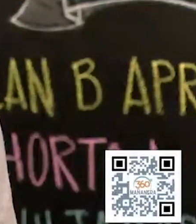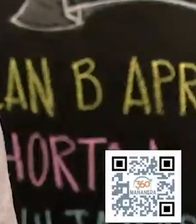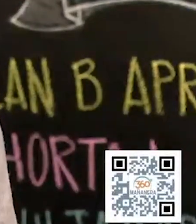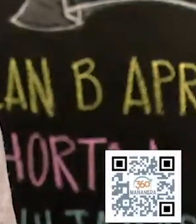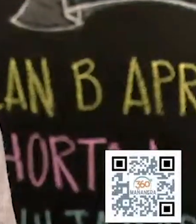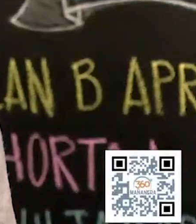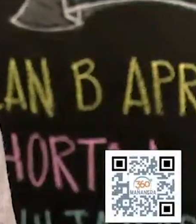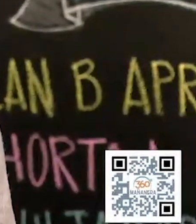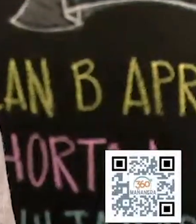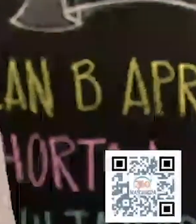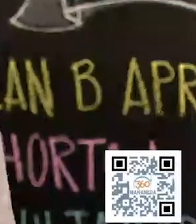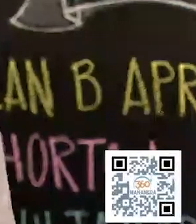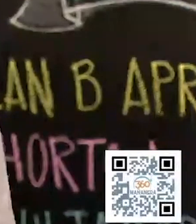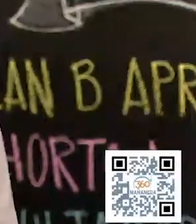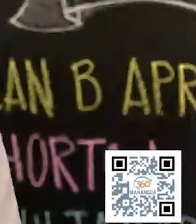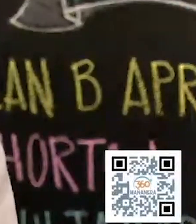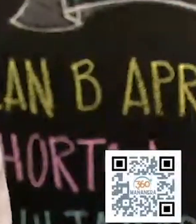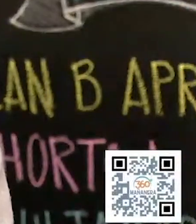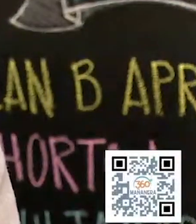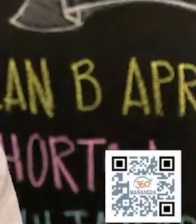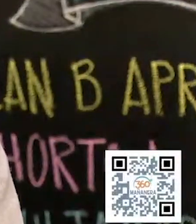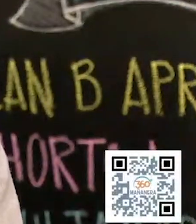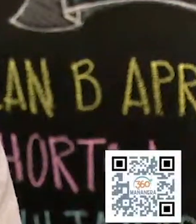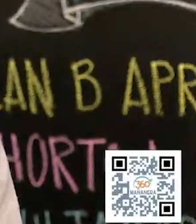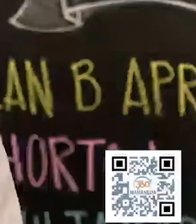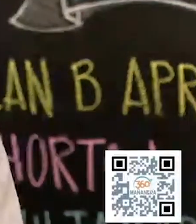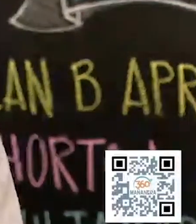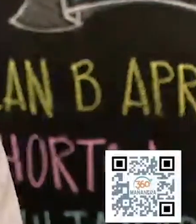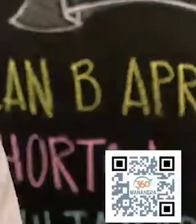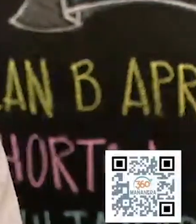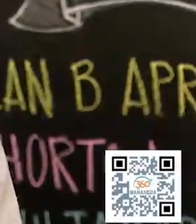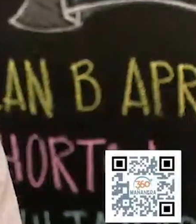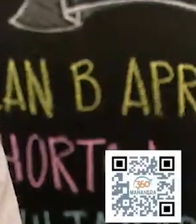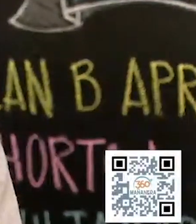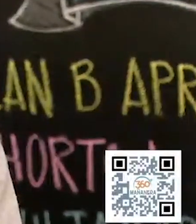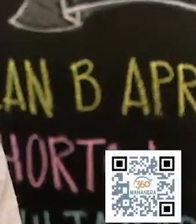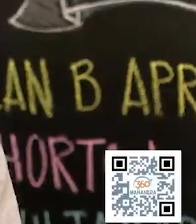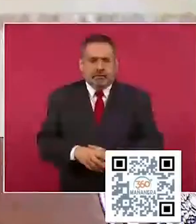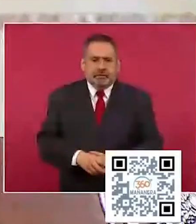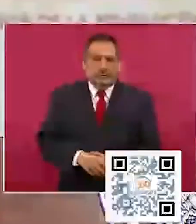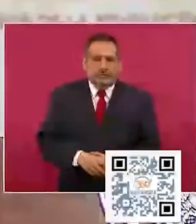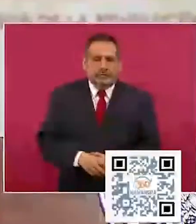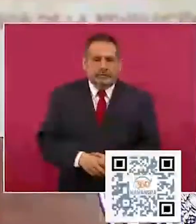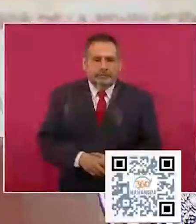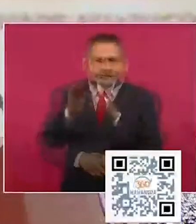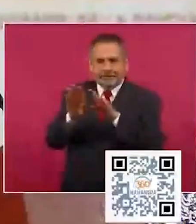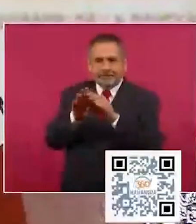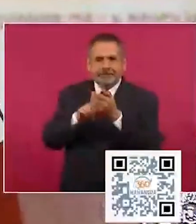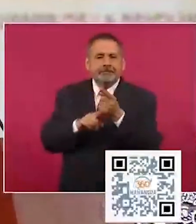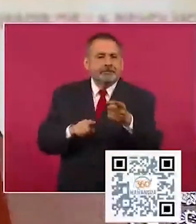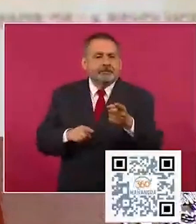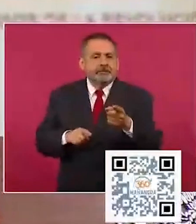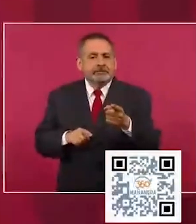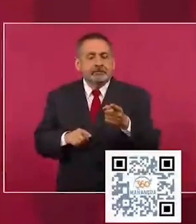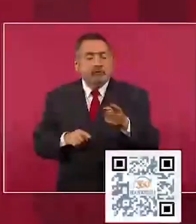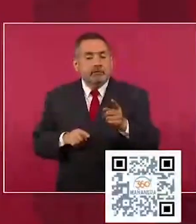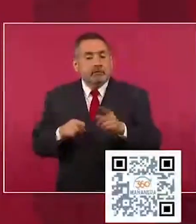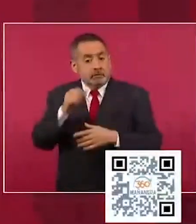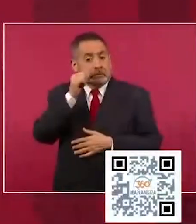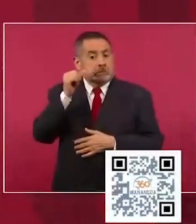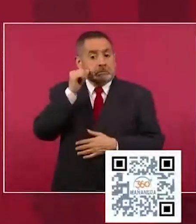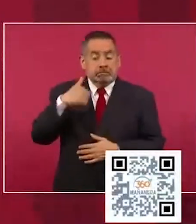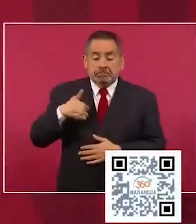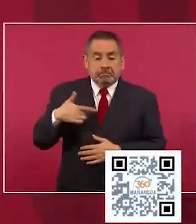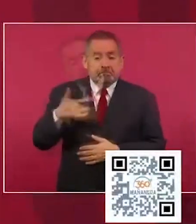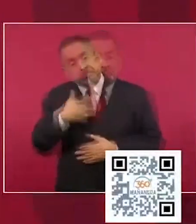a unos cuantos vamos a escuchar parte de lo que contó López Obrador ayer por ejemplo estaba yo contento